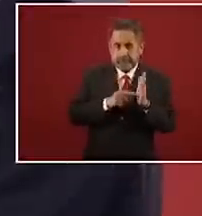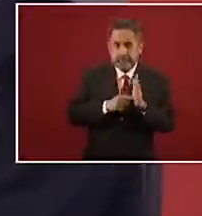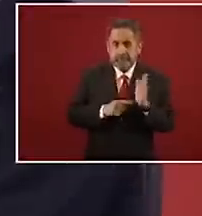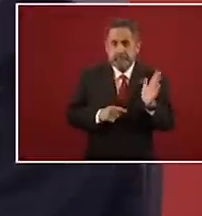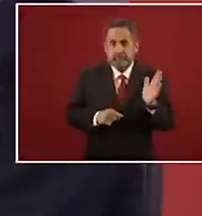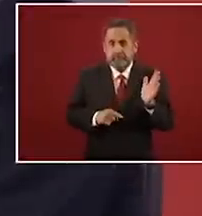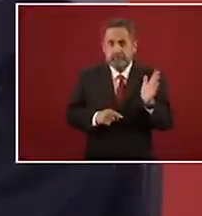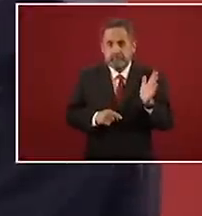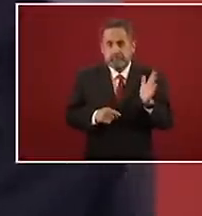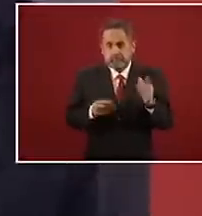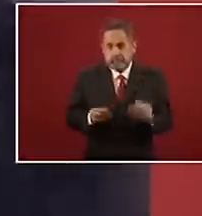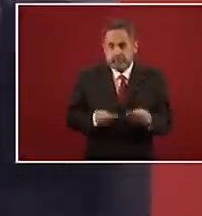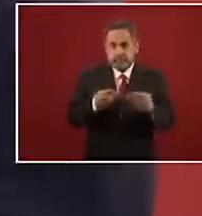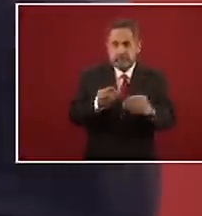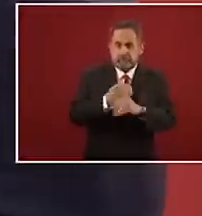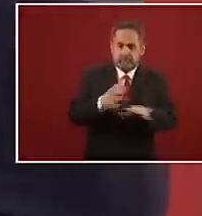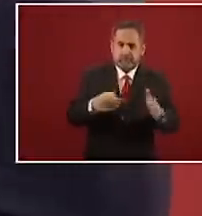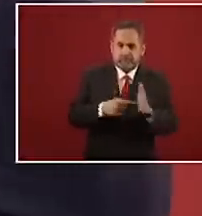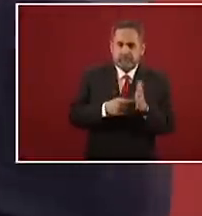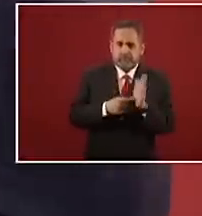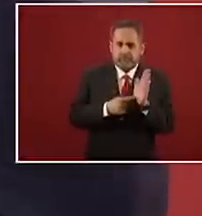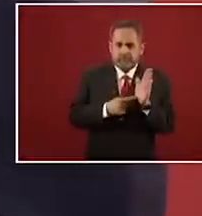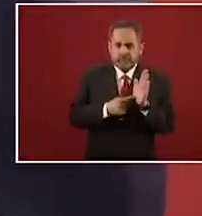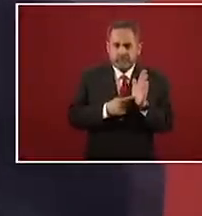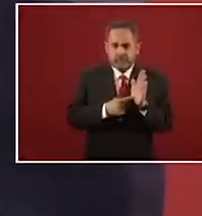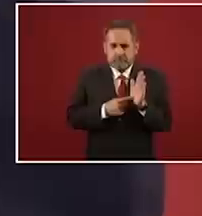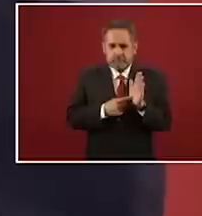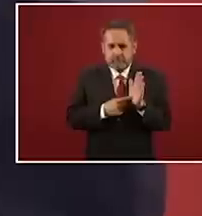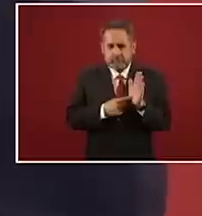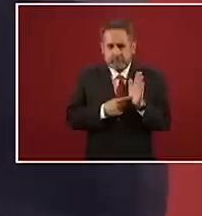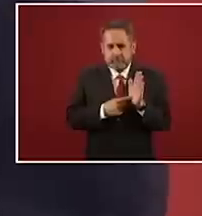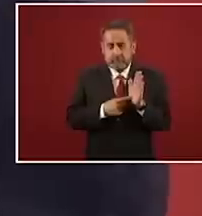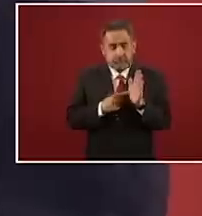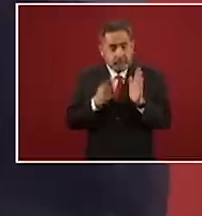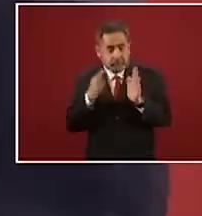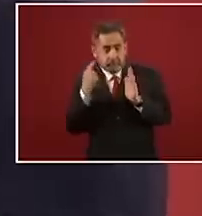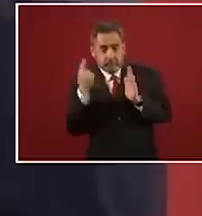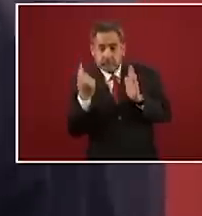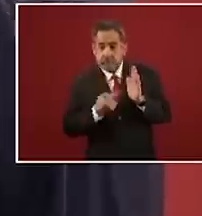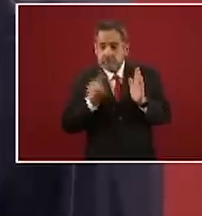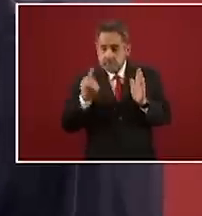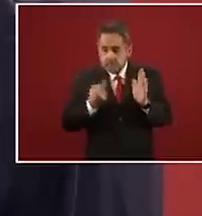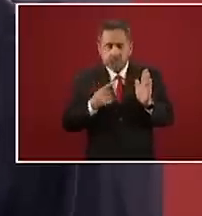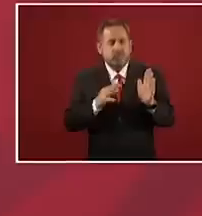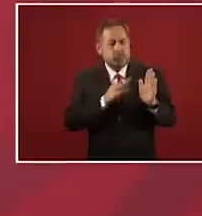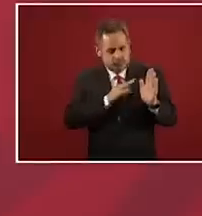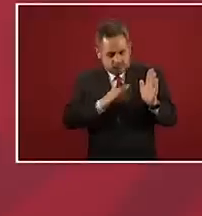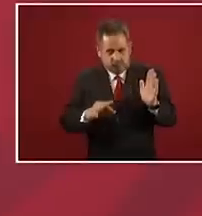Ahora que tengan esta información, porque es todo el alcance que tiene el avión.